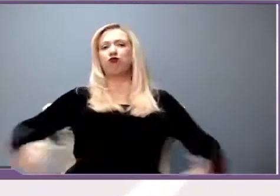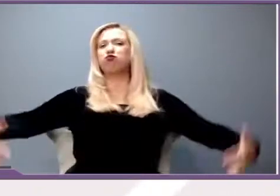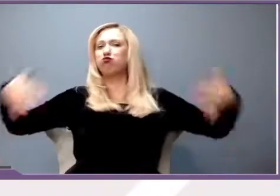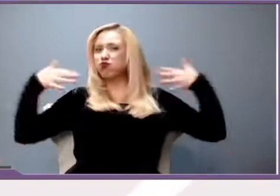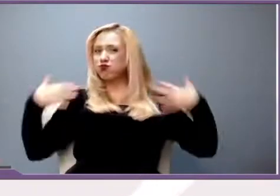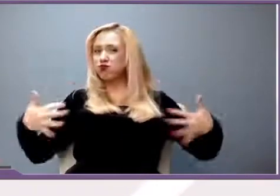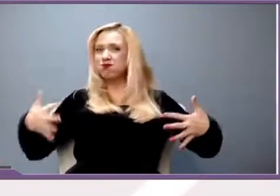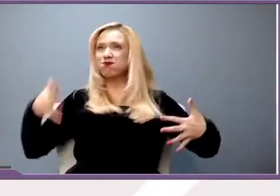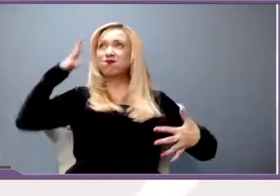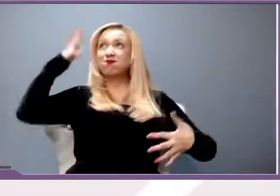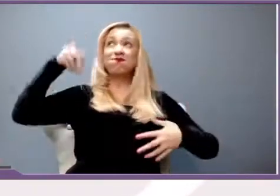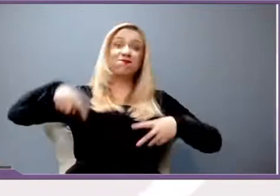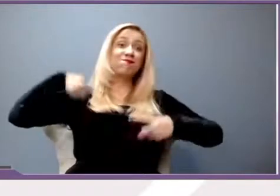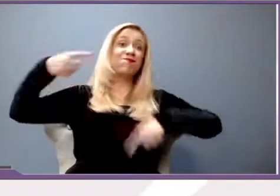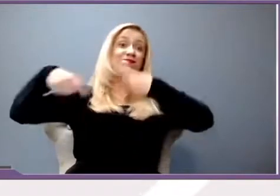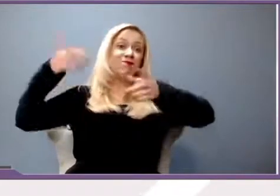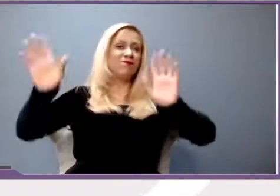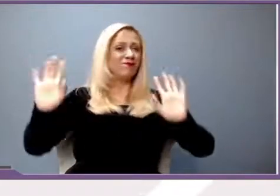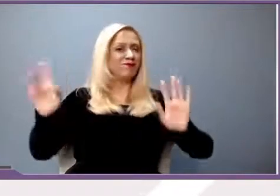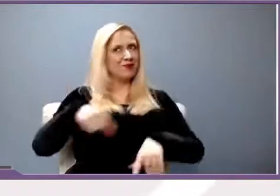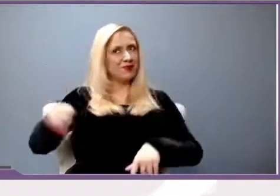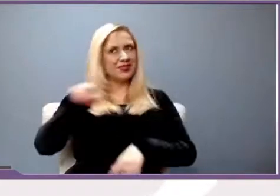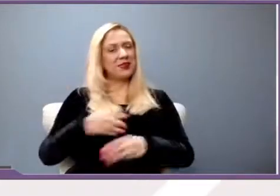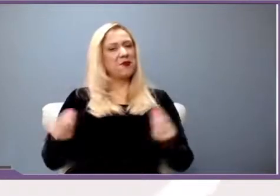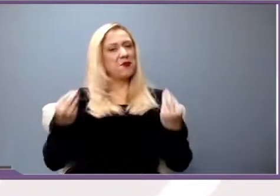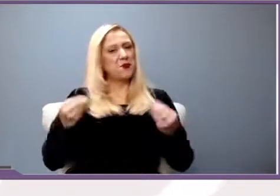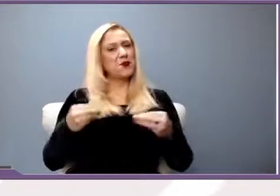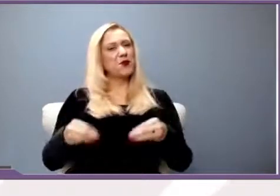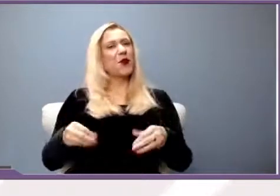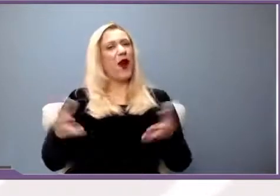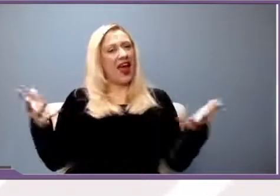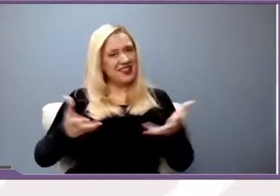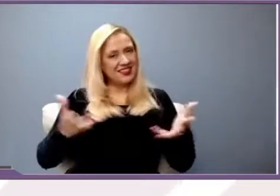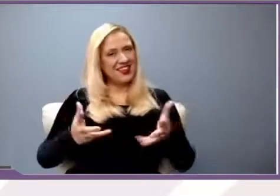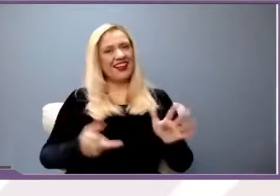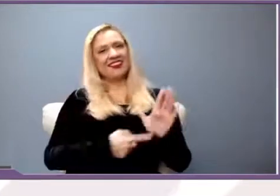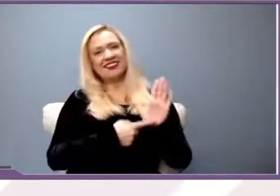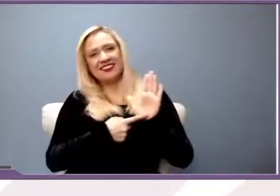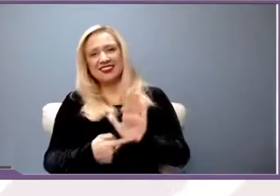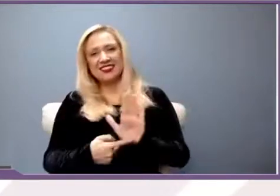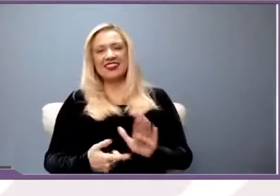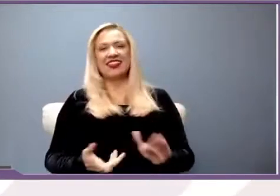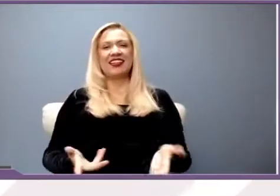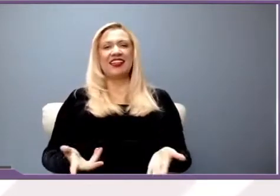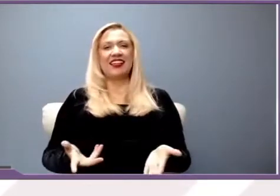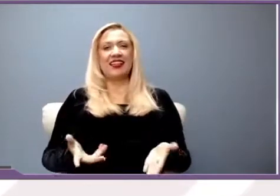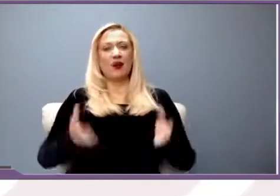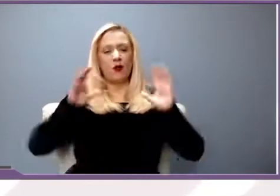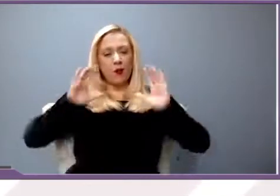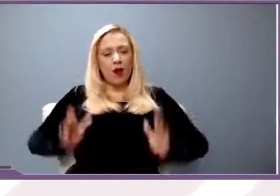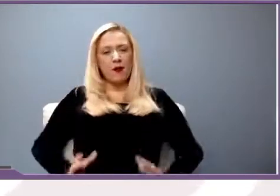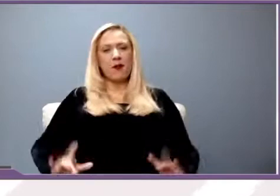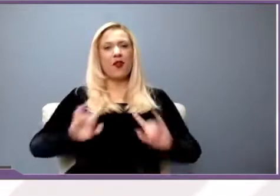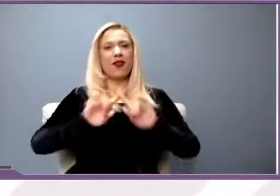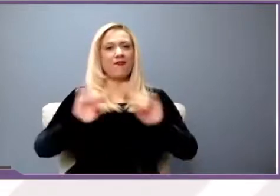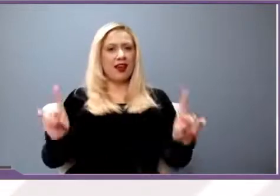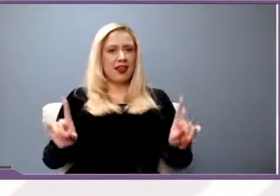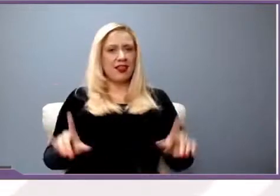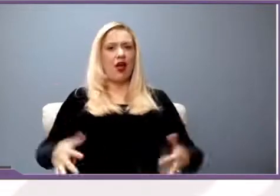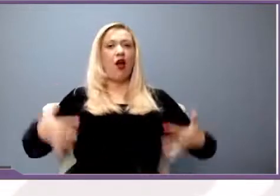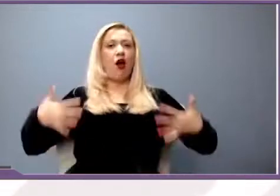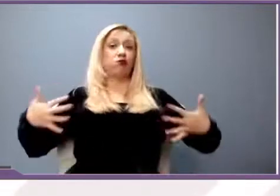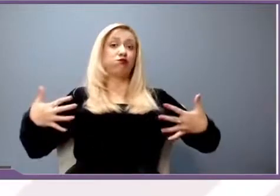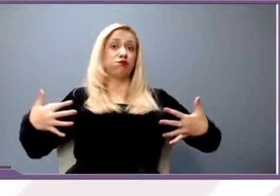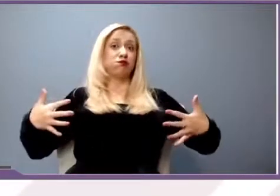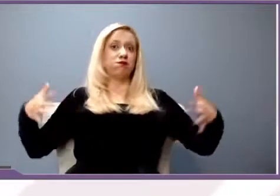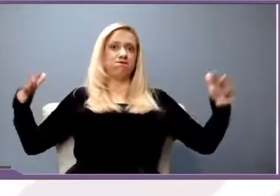preceden, ¿no? Pues tienen mucho trabajo artístico también. Ponen ahí, representan cuerpos distintos, gorduras